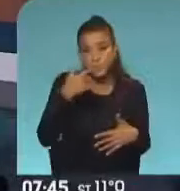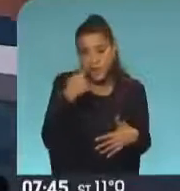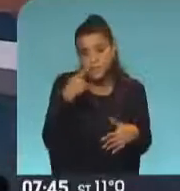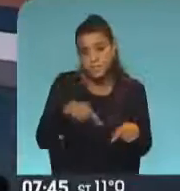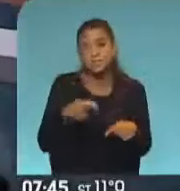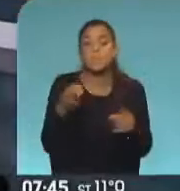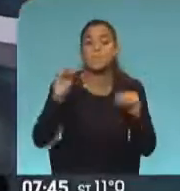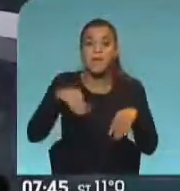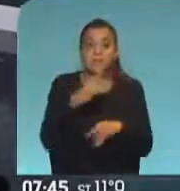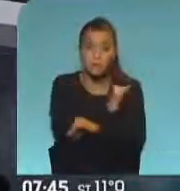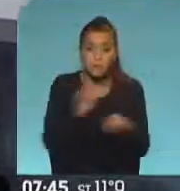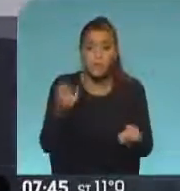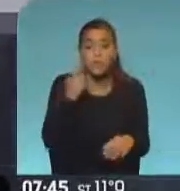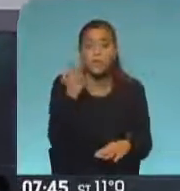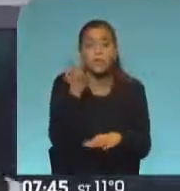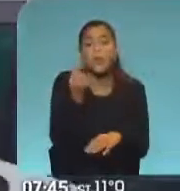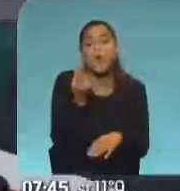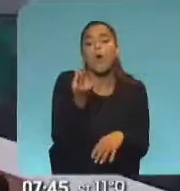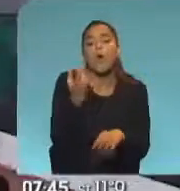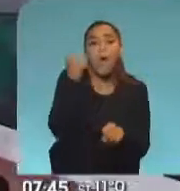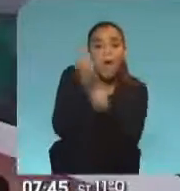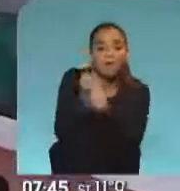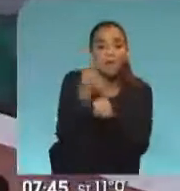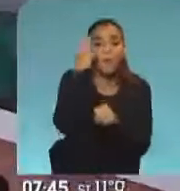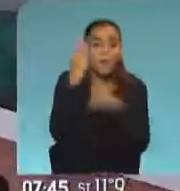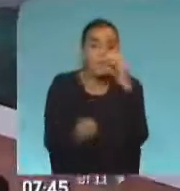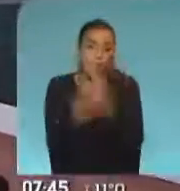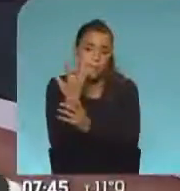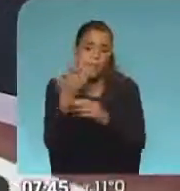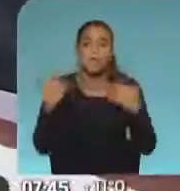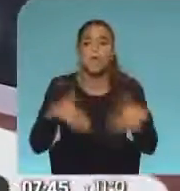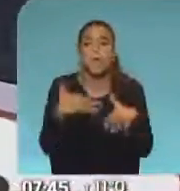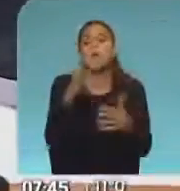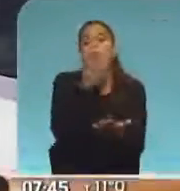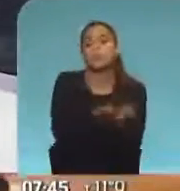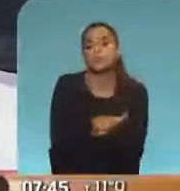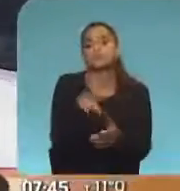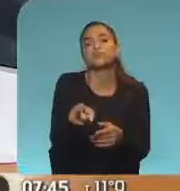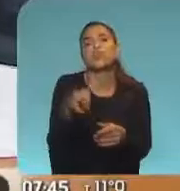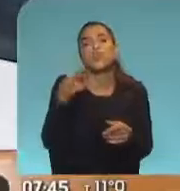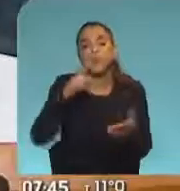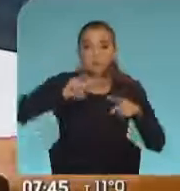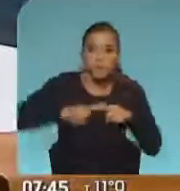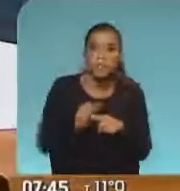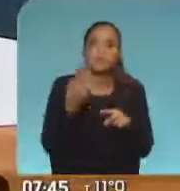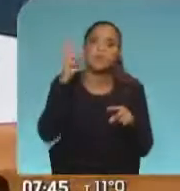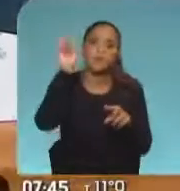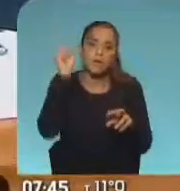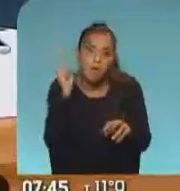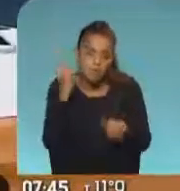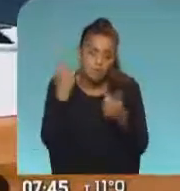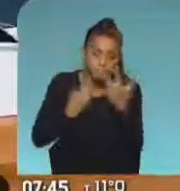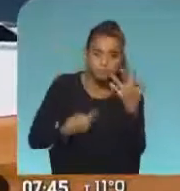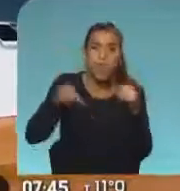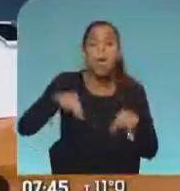canción estamos en vivo recuerden hasta las 9 de la mañana con todo lo que tienen que ver en materia de política economía y también de la coyuntura luego rápidamente